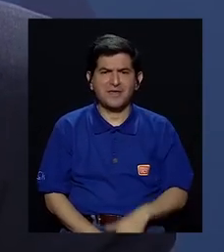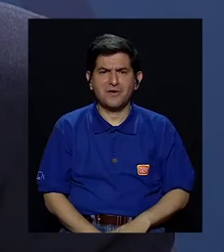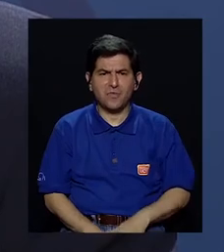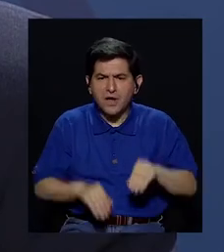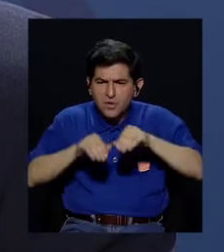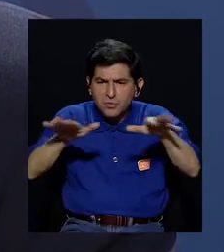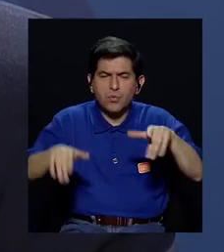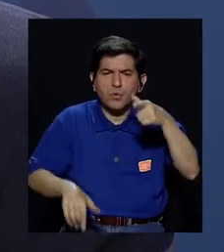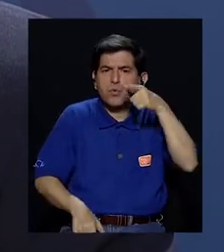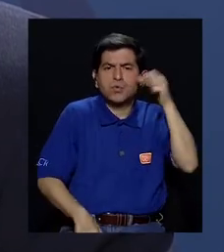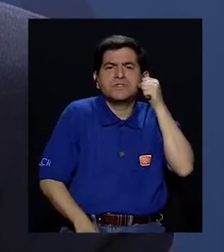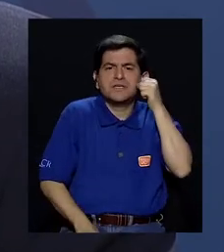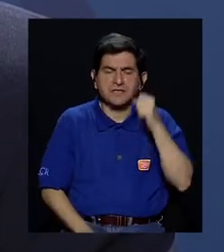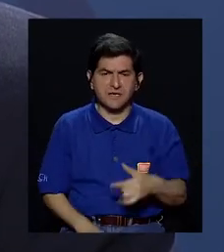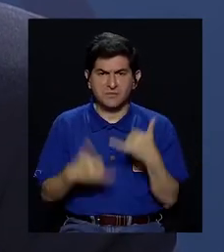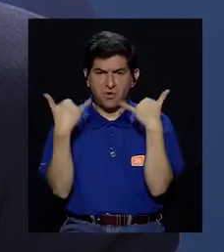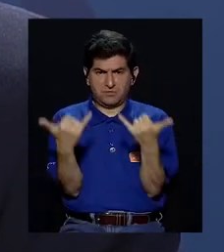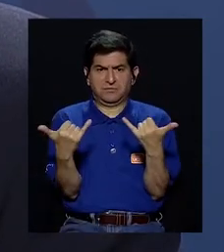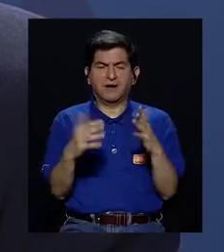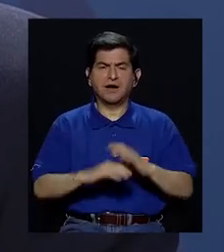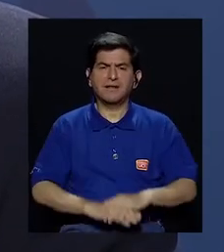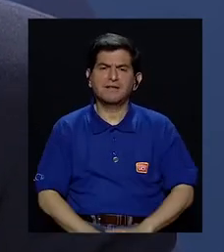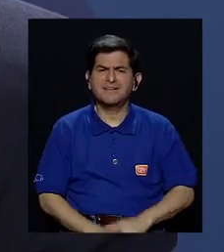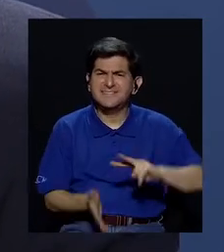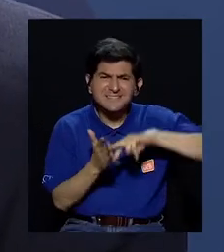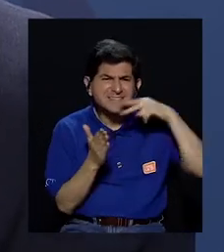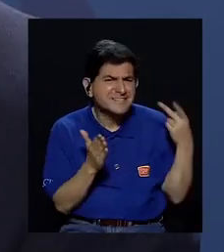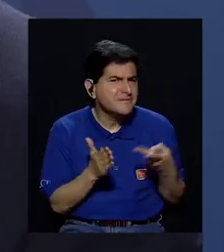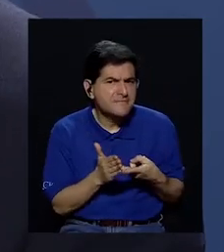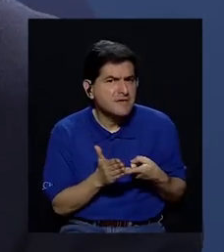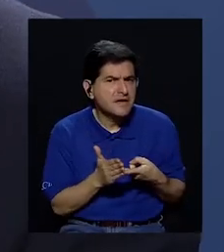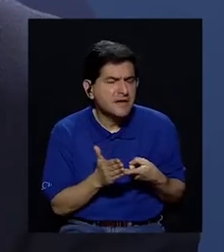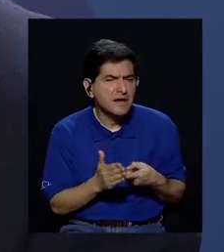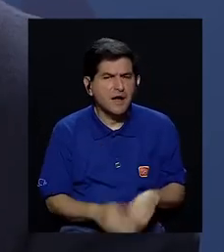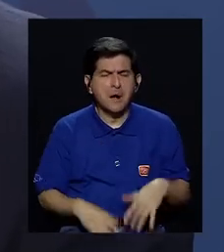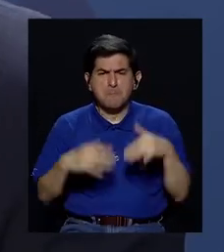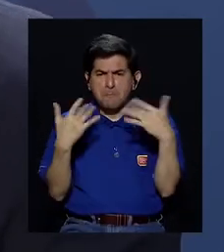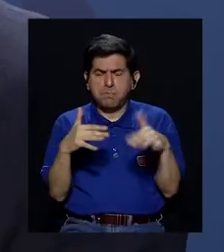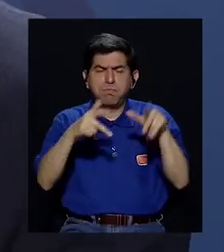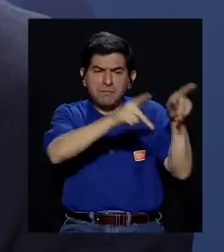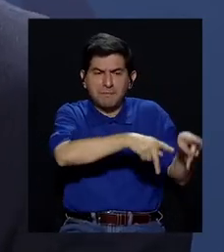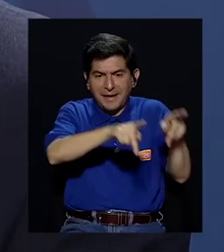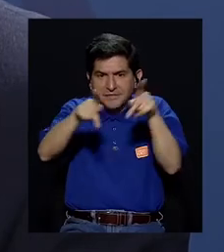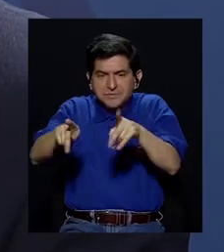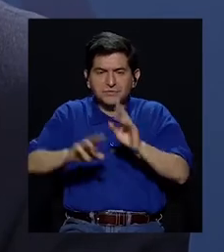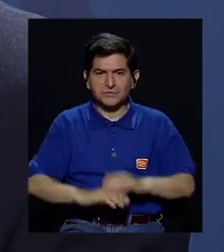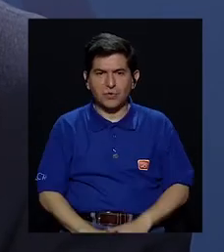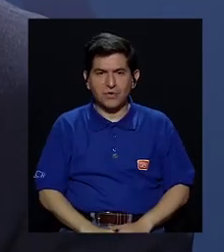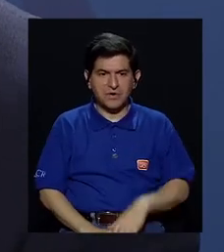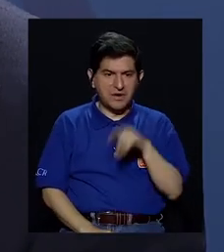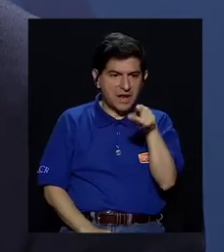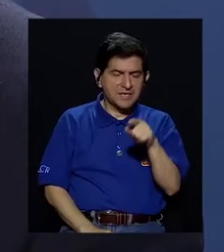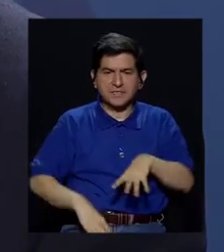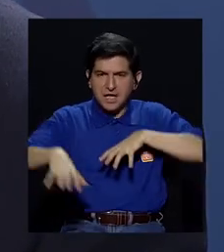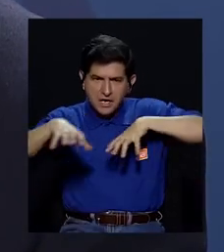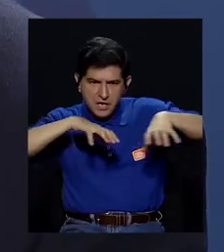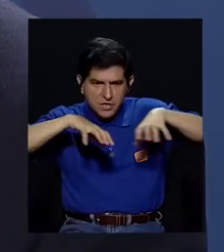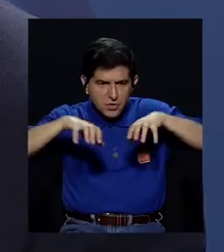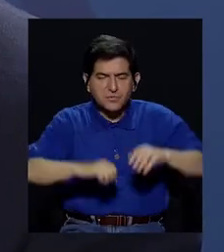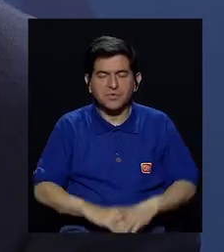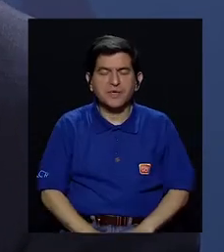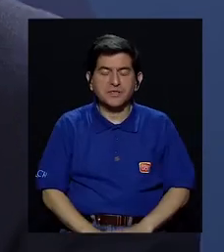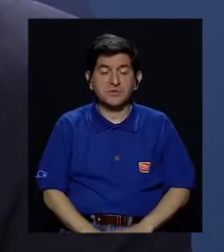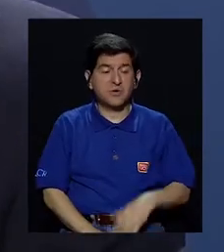el mismo alcance que titulé guillermo solís inclusive en este momento o sea quiere decir que hay una enorme cantidad de gente que está para moverse